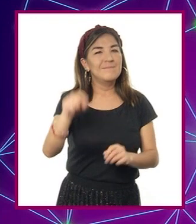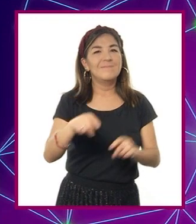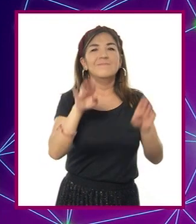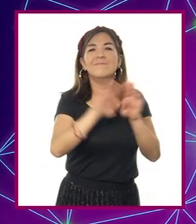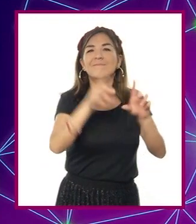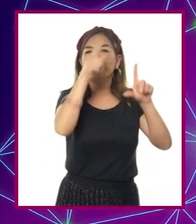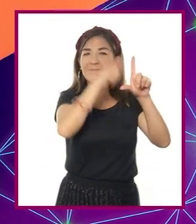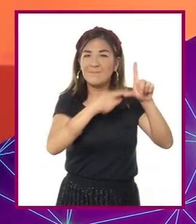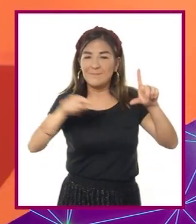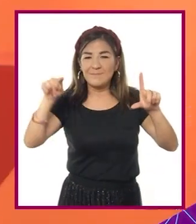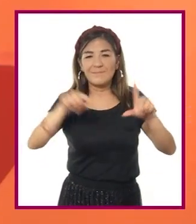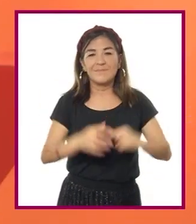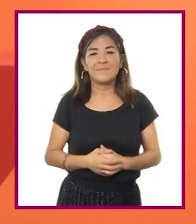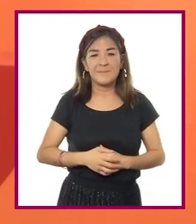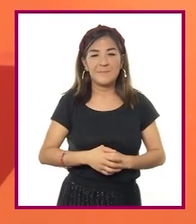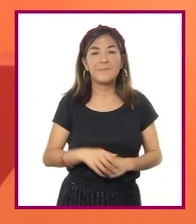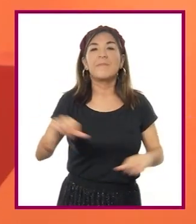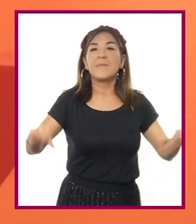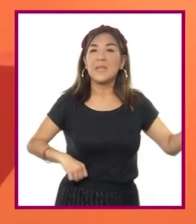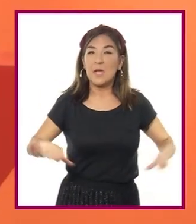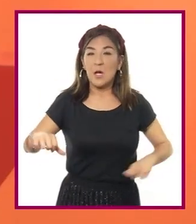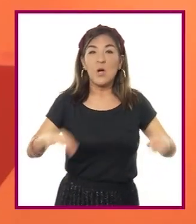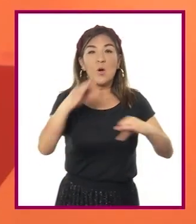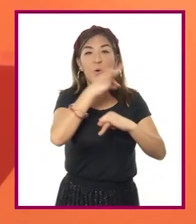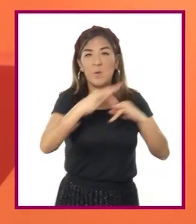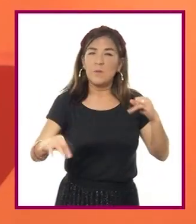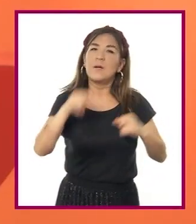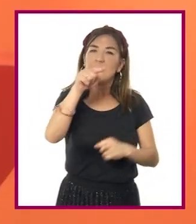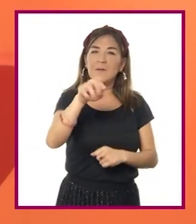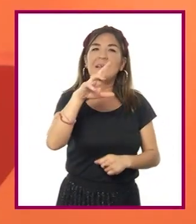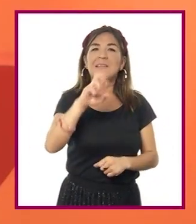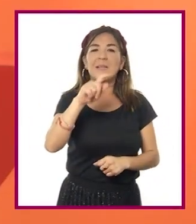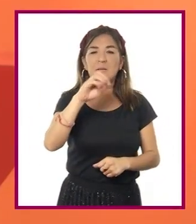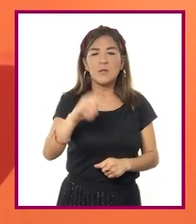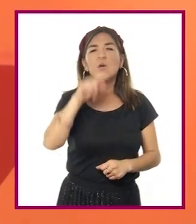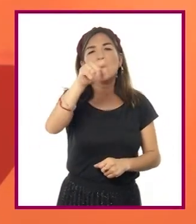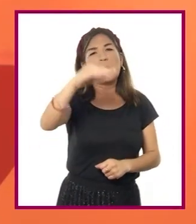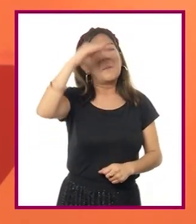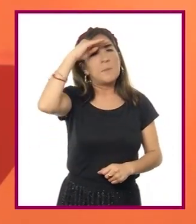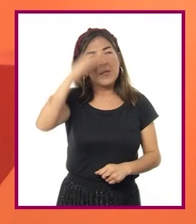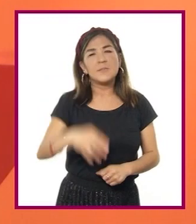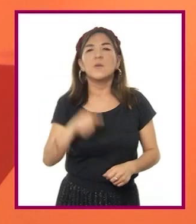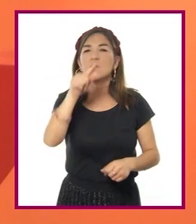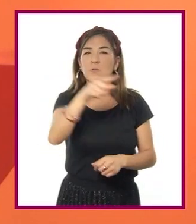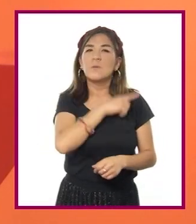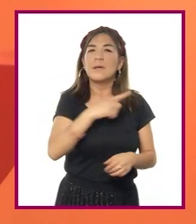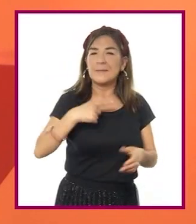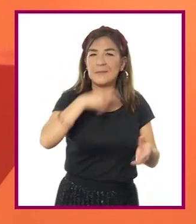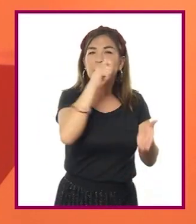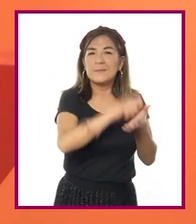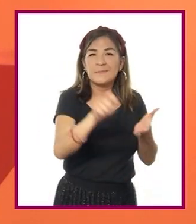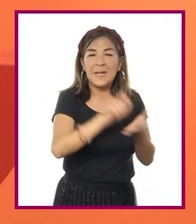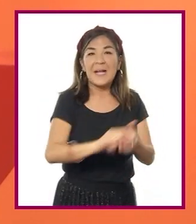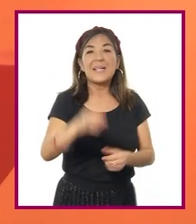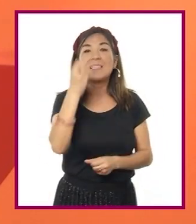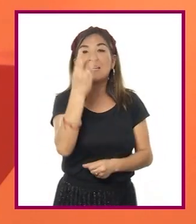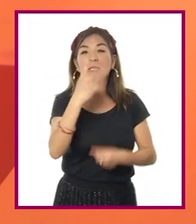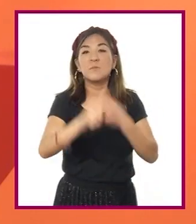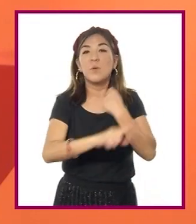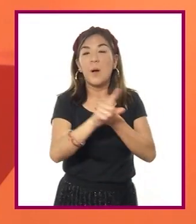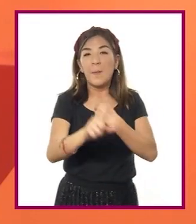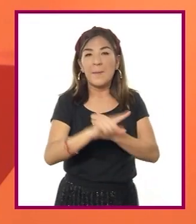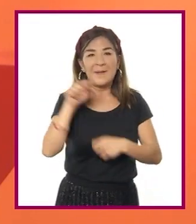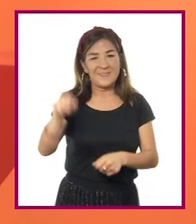gráfica. Como actividad final o reto, piensen y anoten 3 situaciones de